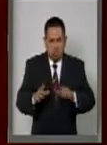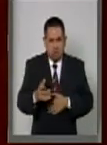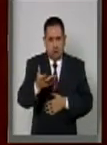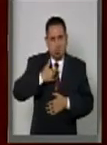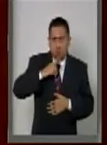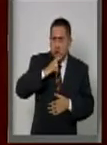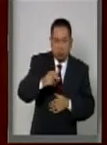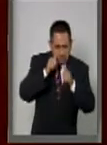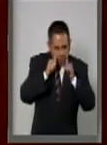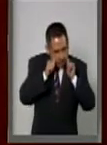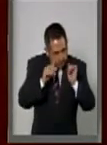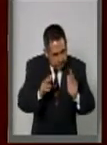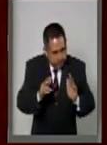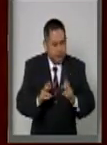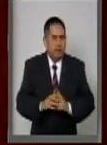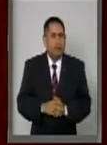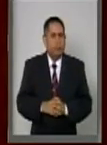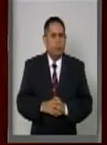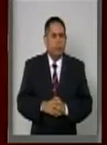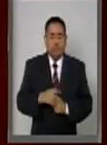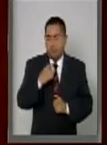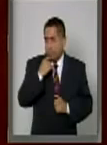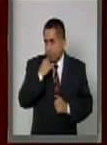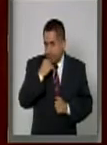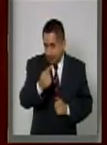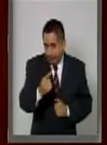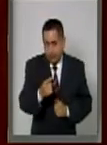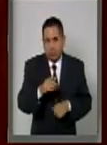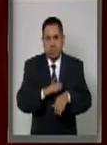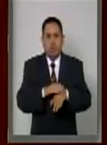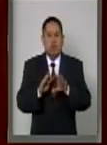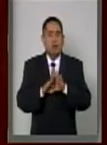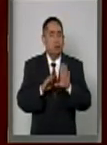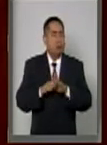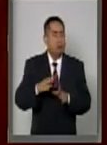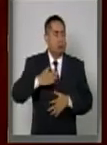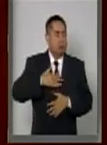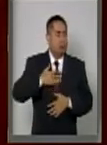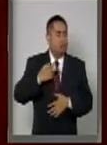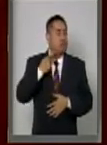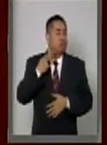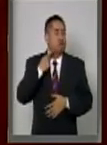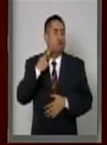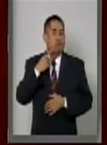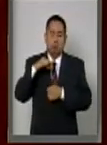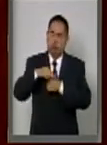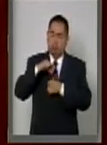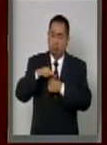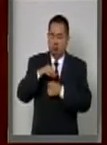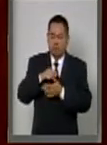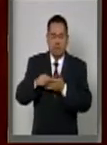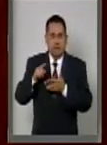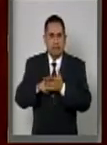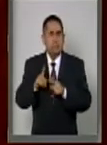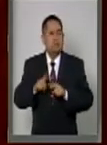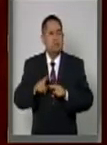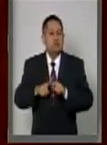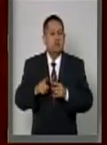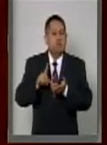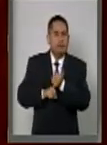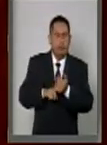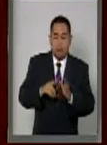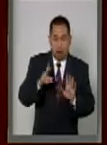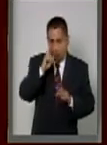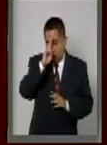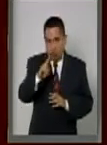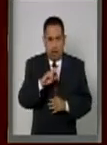contestaría. Yo le diría que la esencia de nuestro sistema político electoral deviene del mandato constitucional que prohíbe